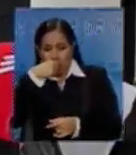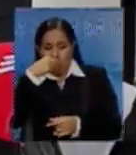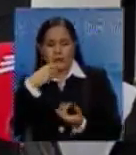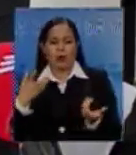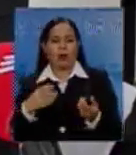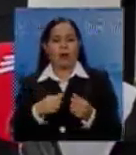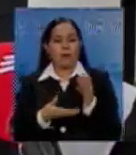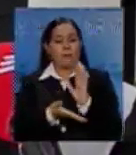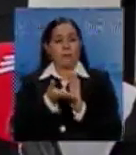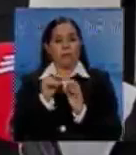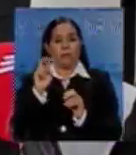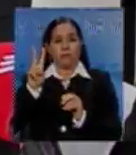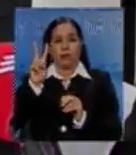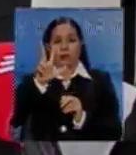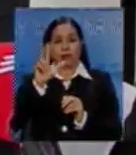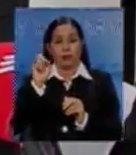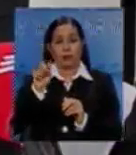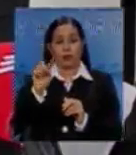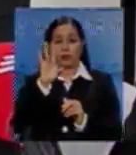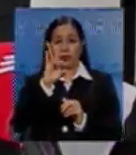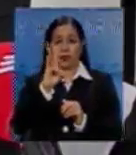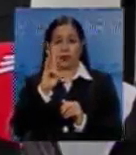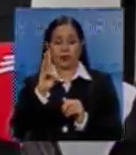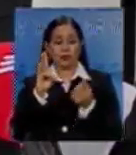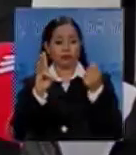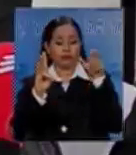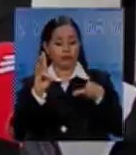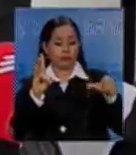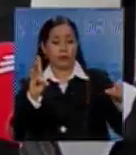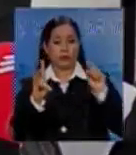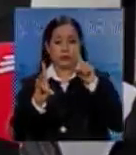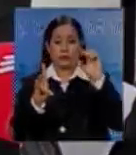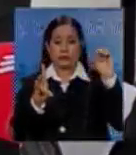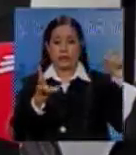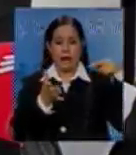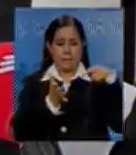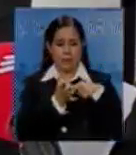23.7 por cada 100.000. Es la tercera causa de muerte en el país.